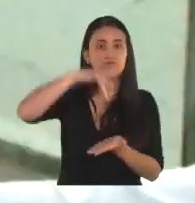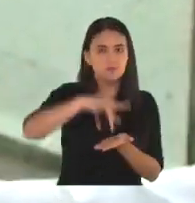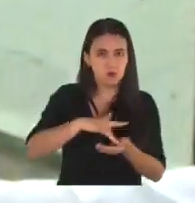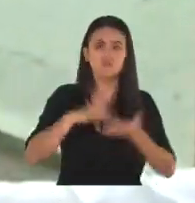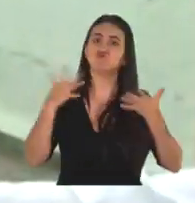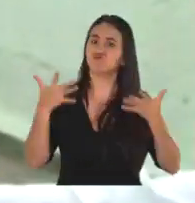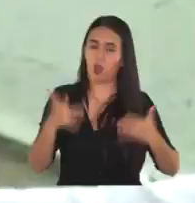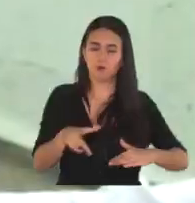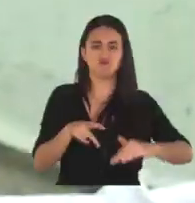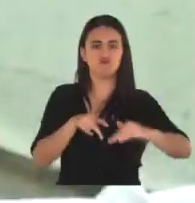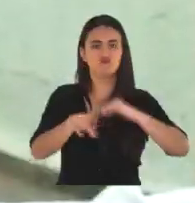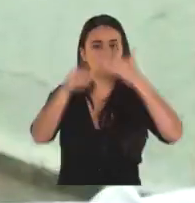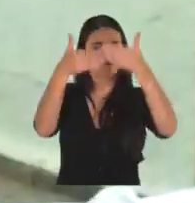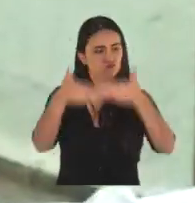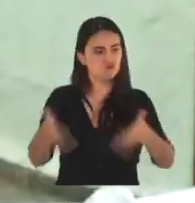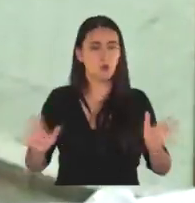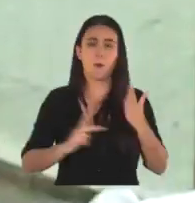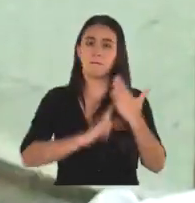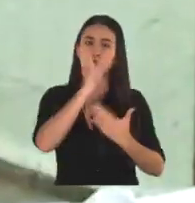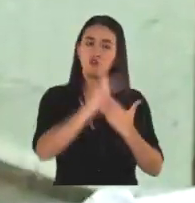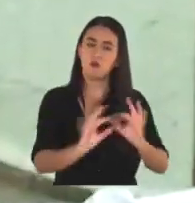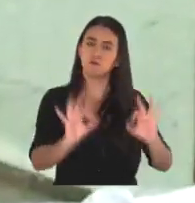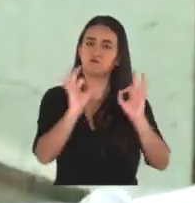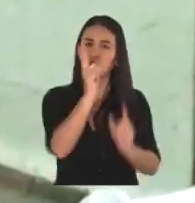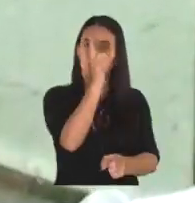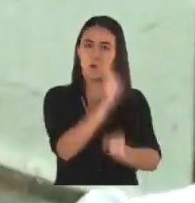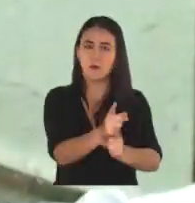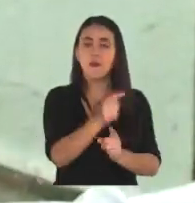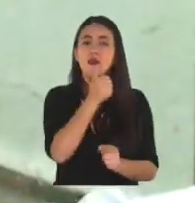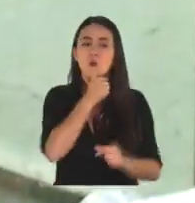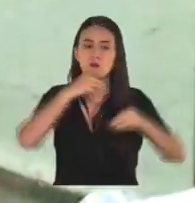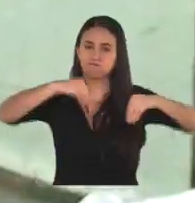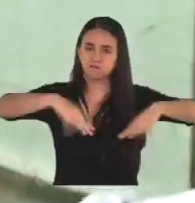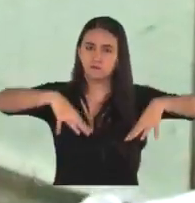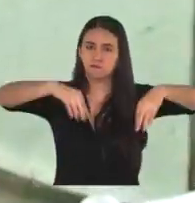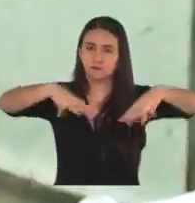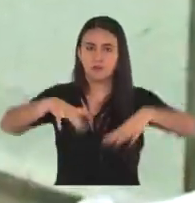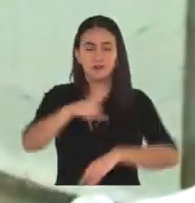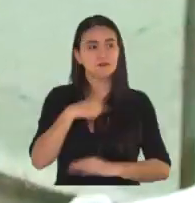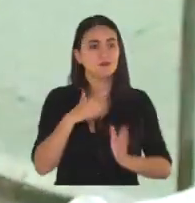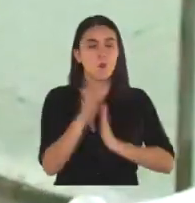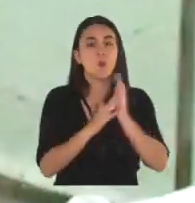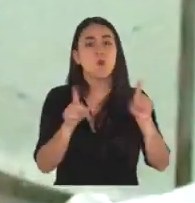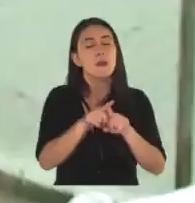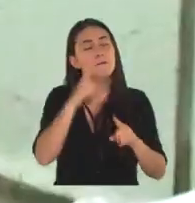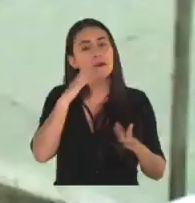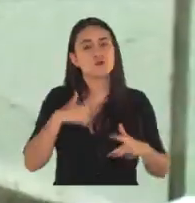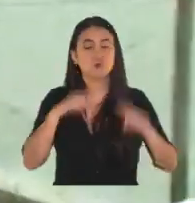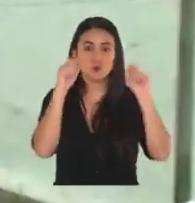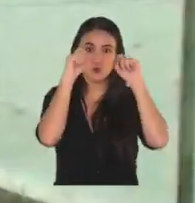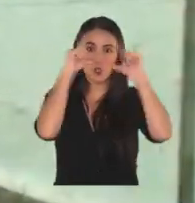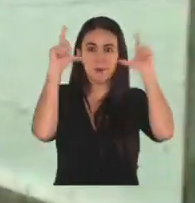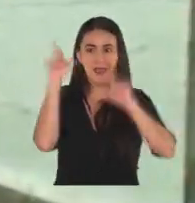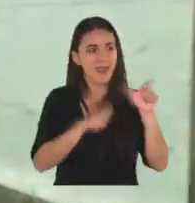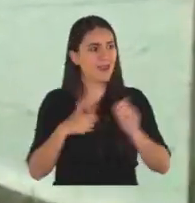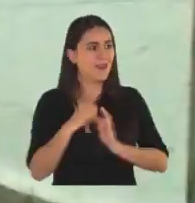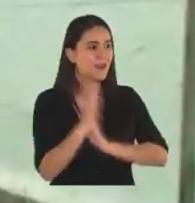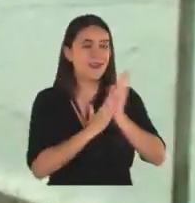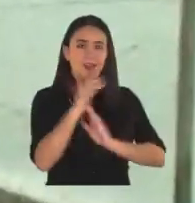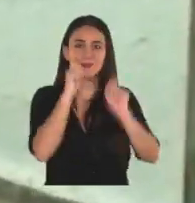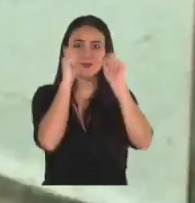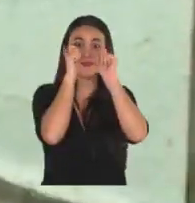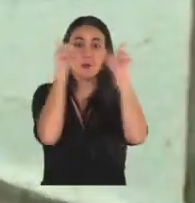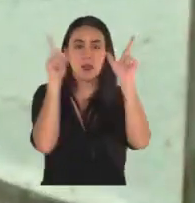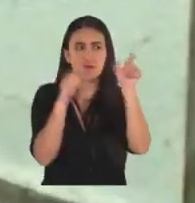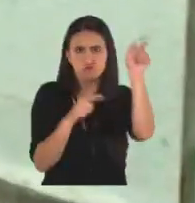inauguró dicho proyecto de acueducto, que para nosotros eso fue como una sorpresa, ¿sí? Porque supuestamente ella